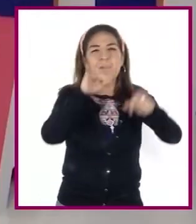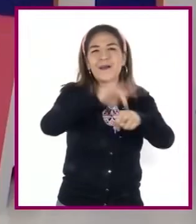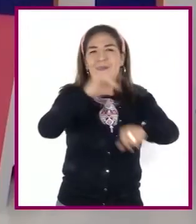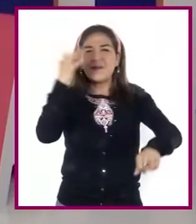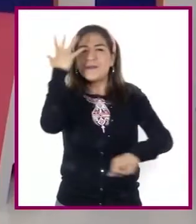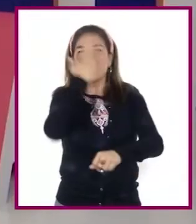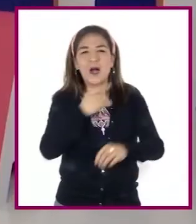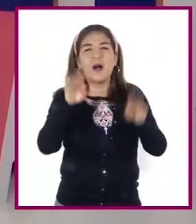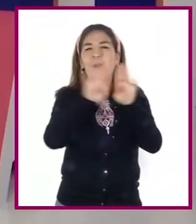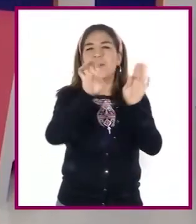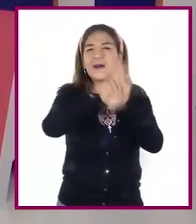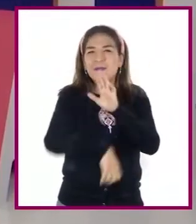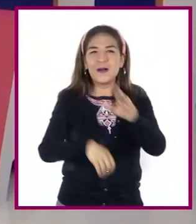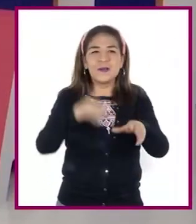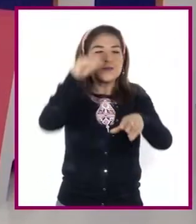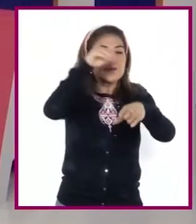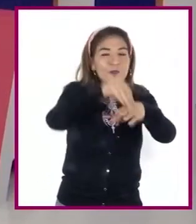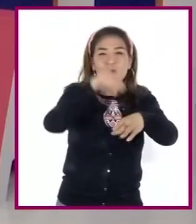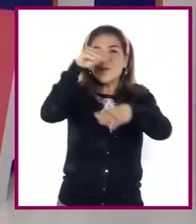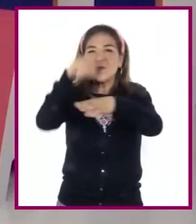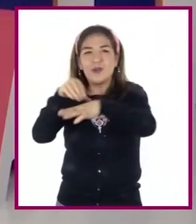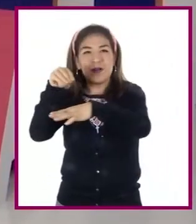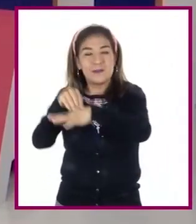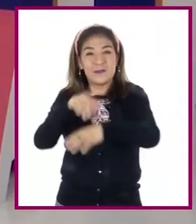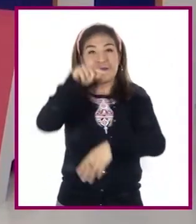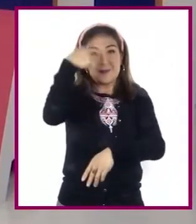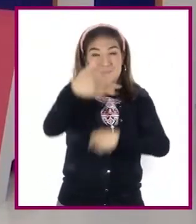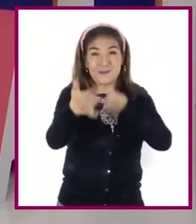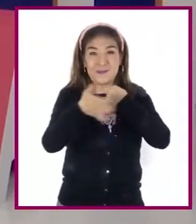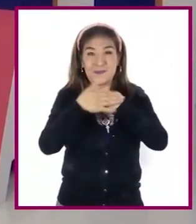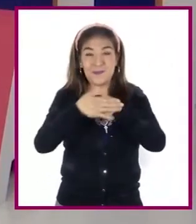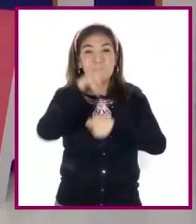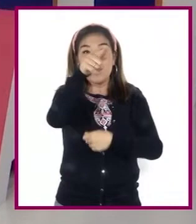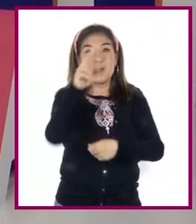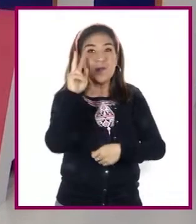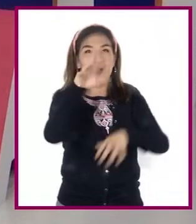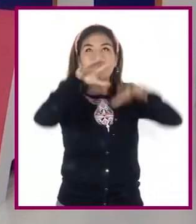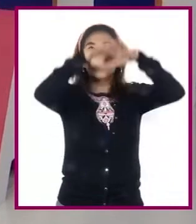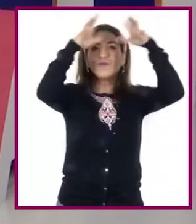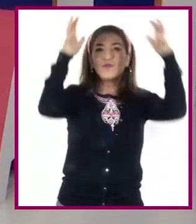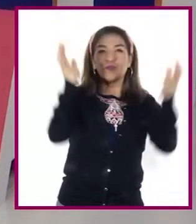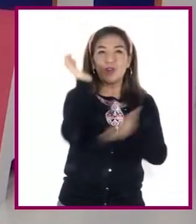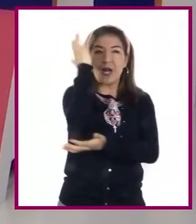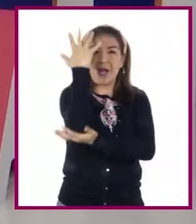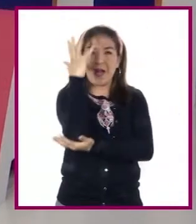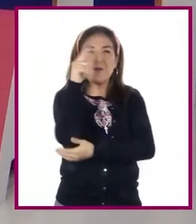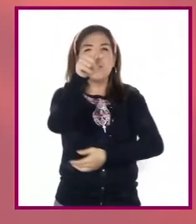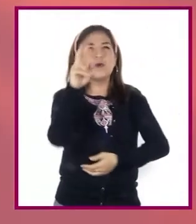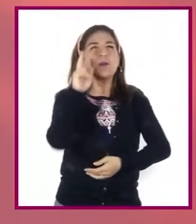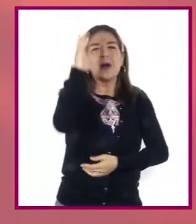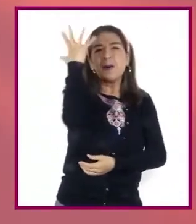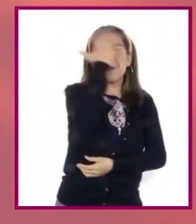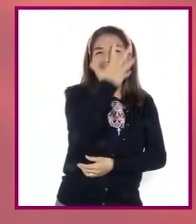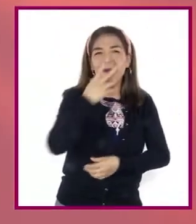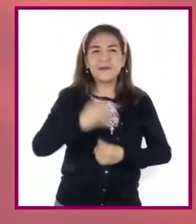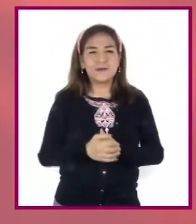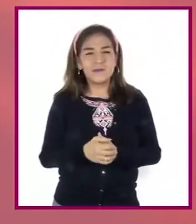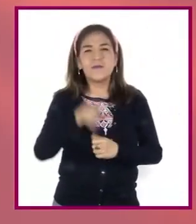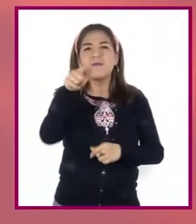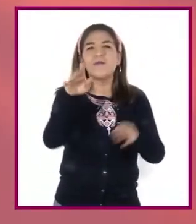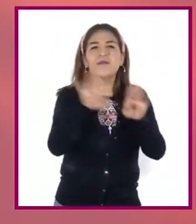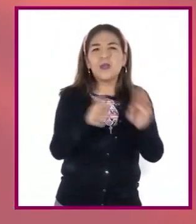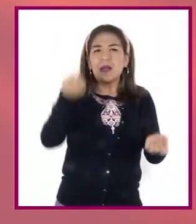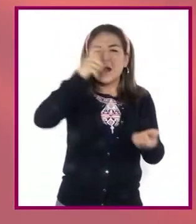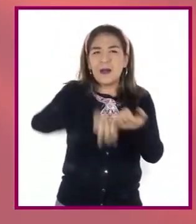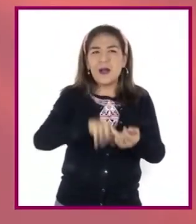por una. La próxima vez que se encuentren con un naranjo o un árbol cualquiera. Y en las dos llamas líquidas de los ojos